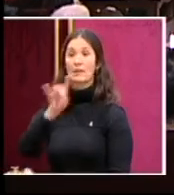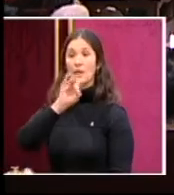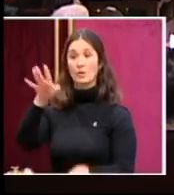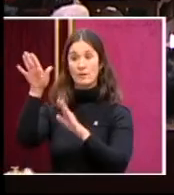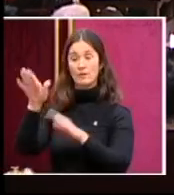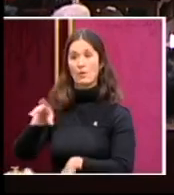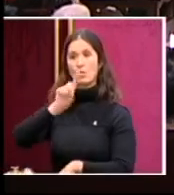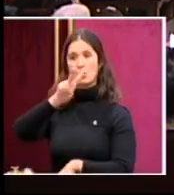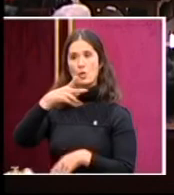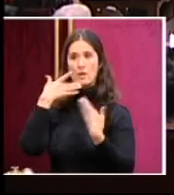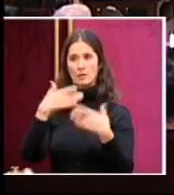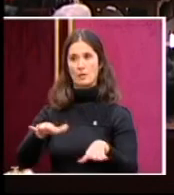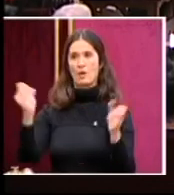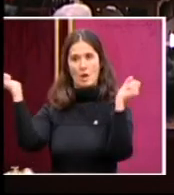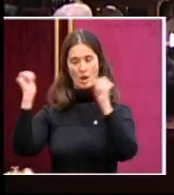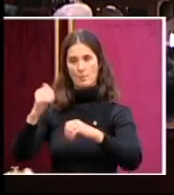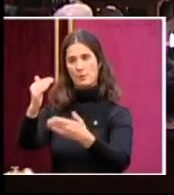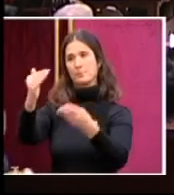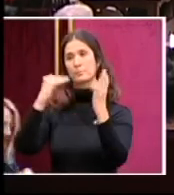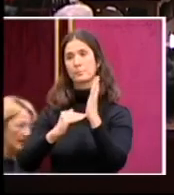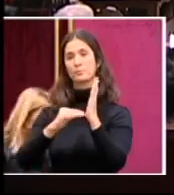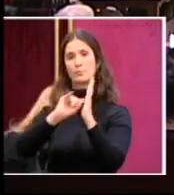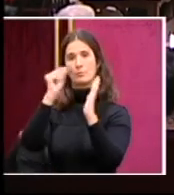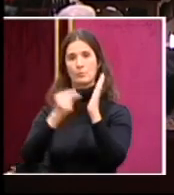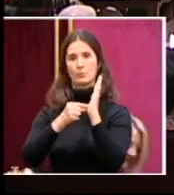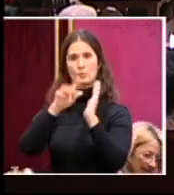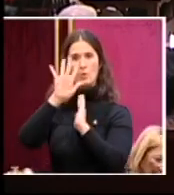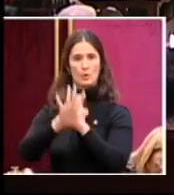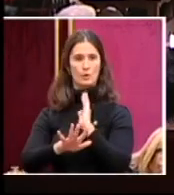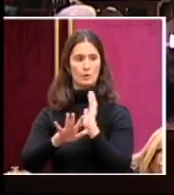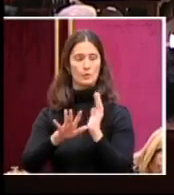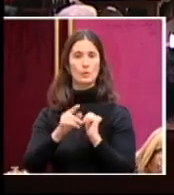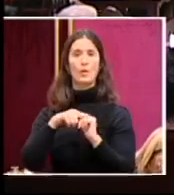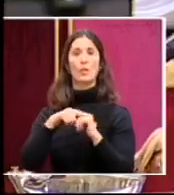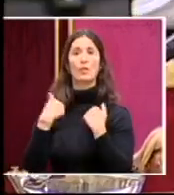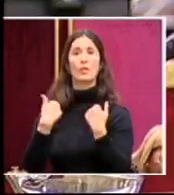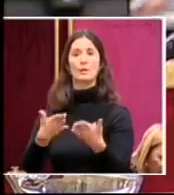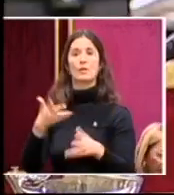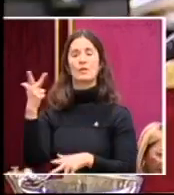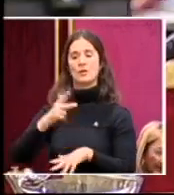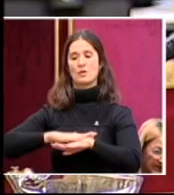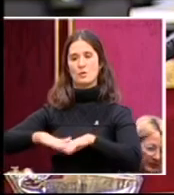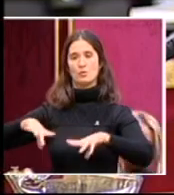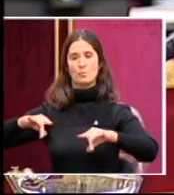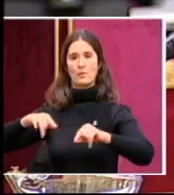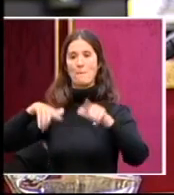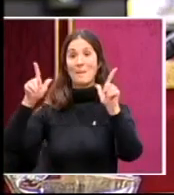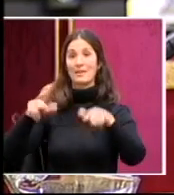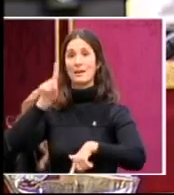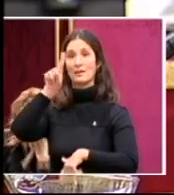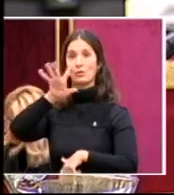a favor, 12 abstenciones. Se aprueba, por tanto. Pasaríamos al punto número 5, señor secretario. Cesión del derecho de superficie de la parcela